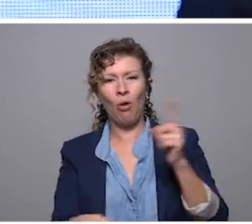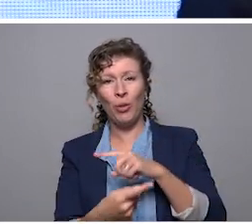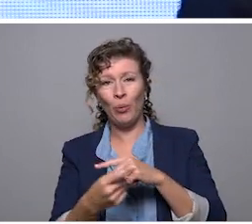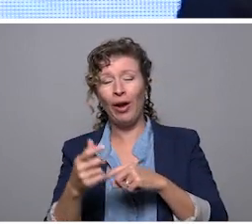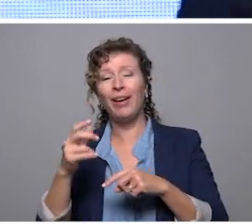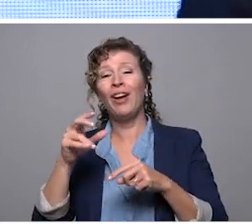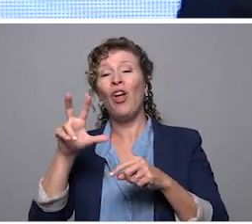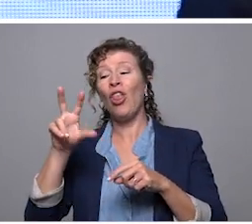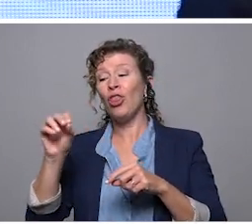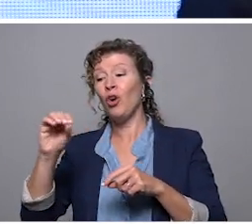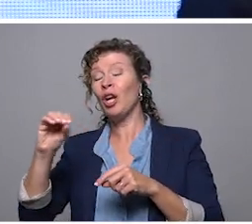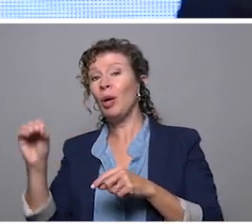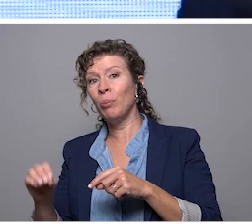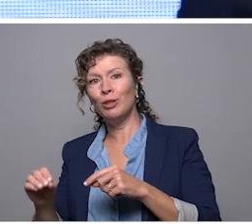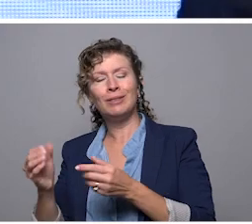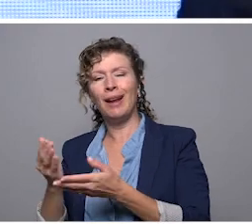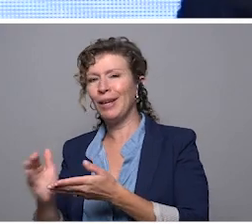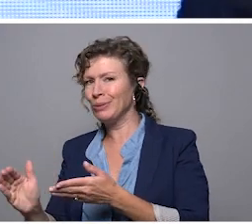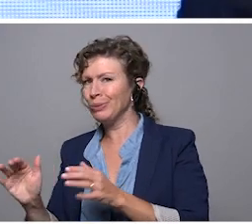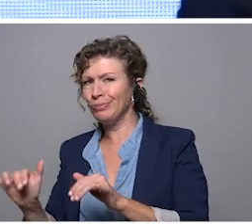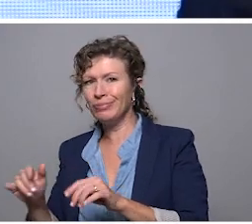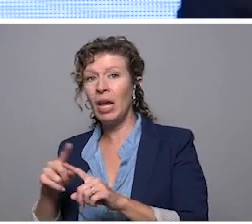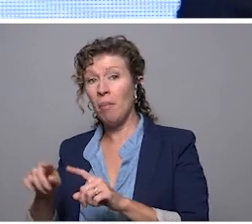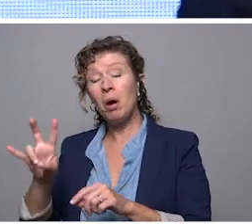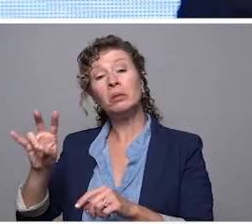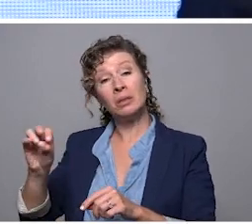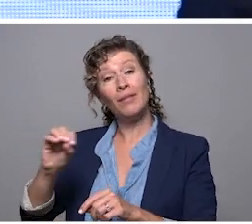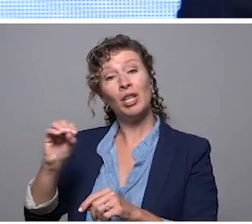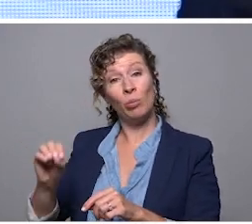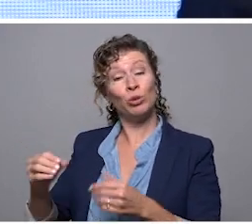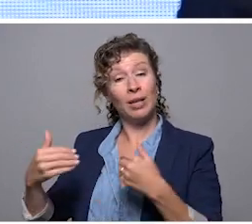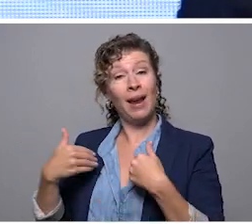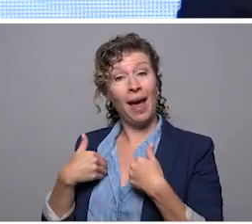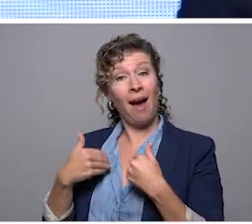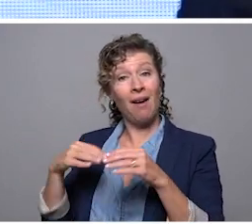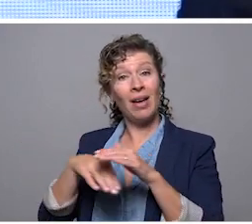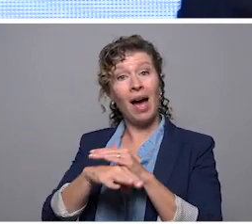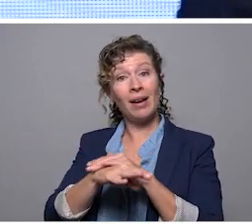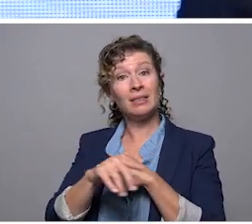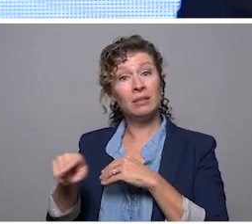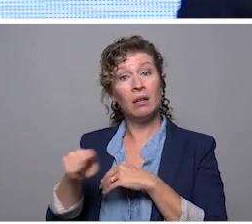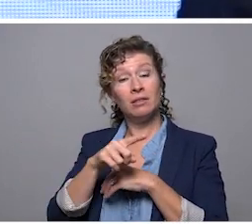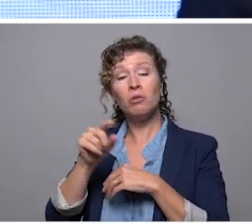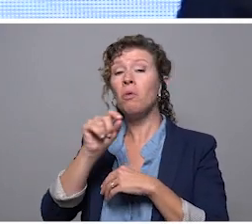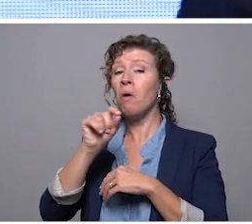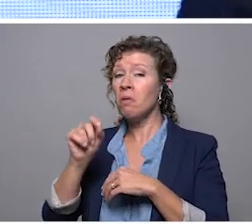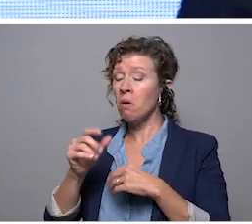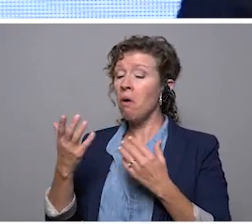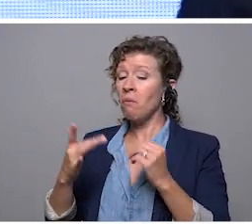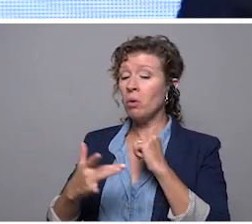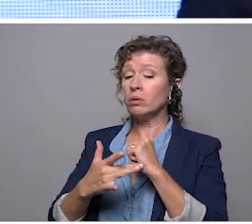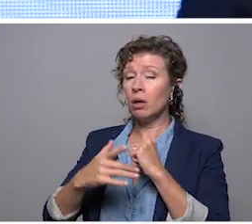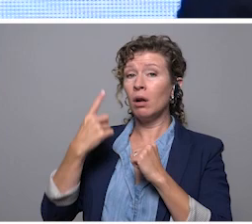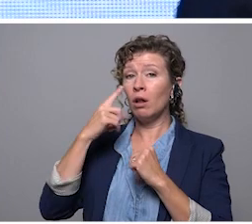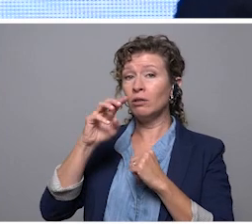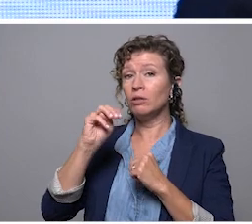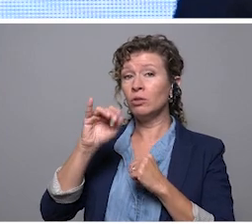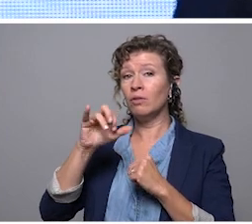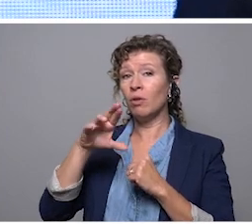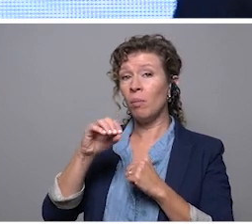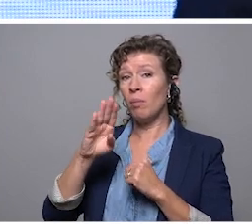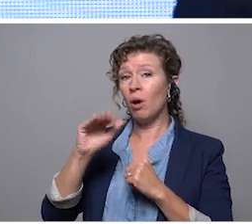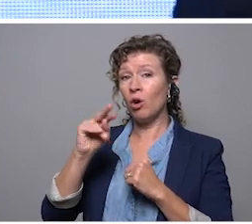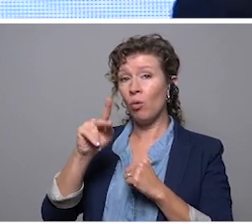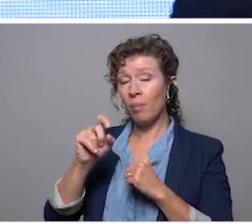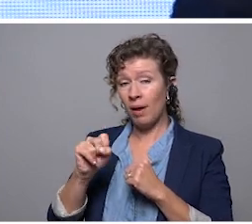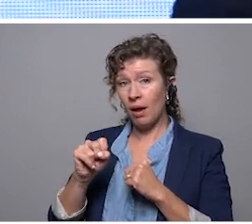acceso a internet por tanto la tecnología que hemos desarrollado para esos microban Cos ya está basada en un